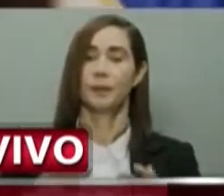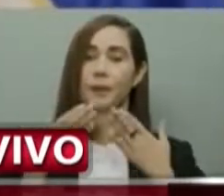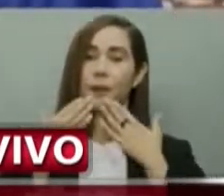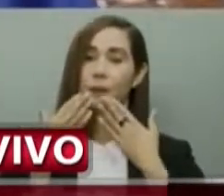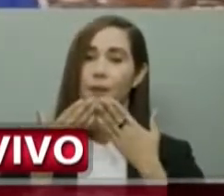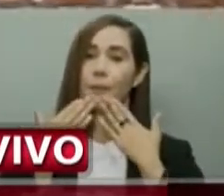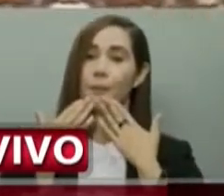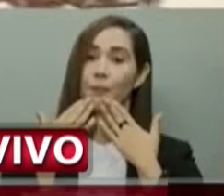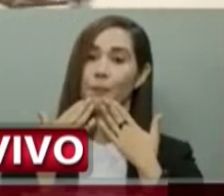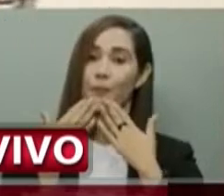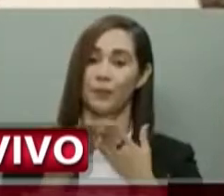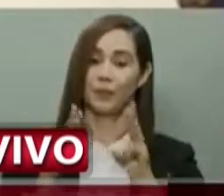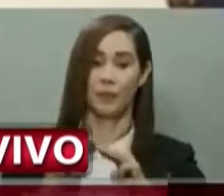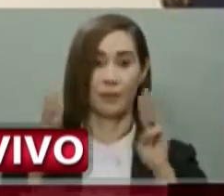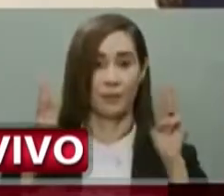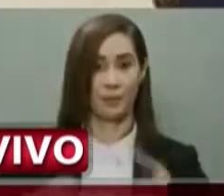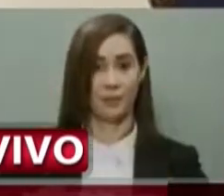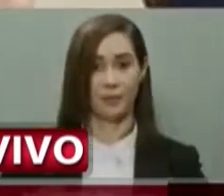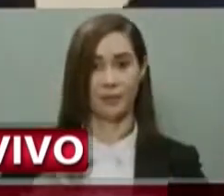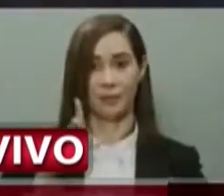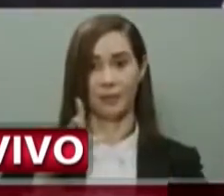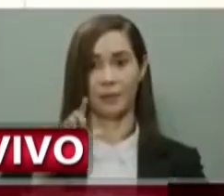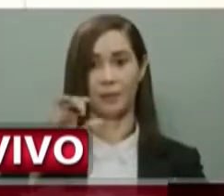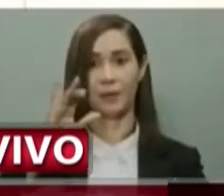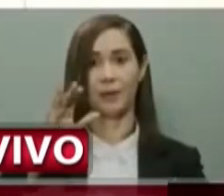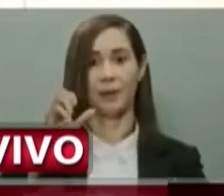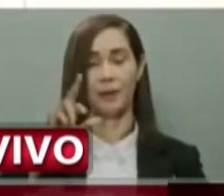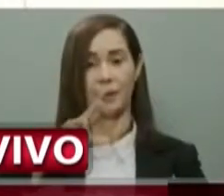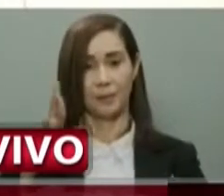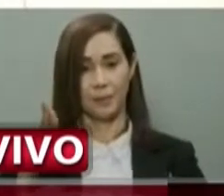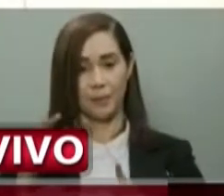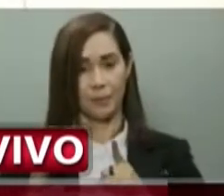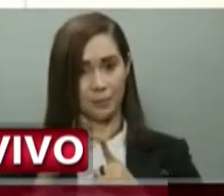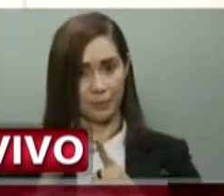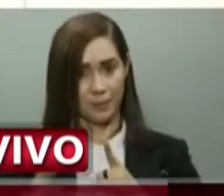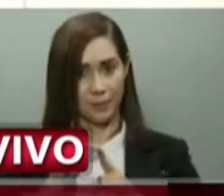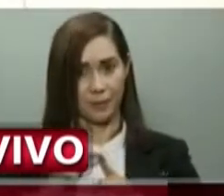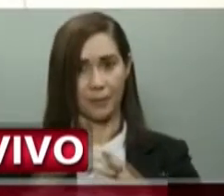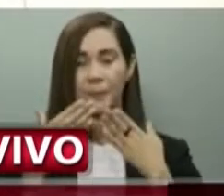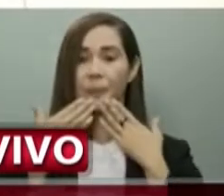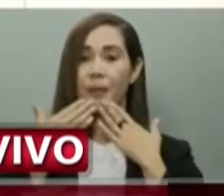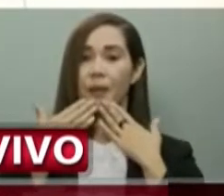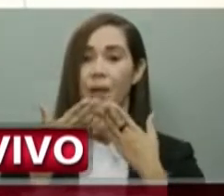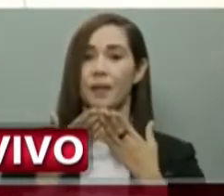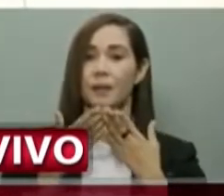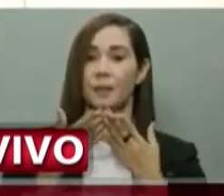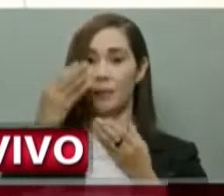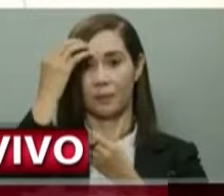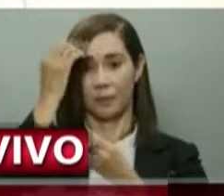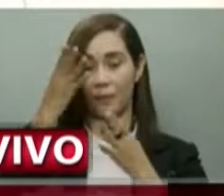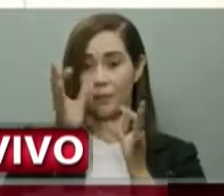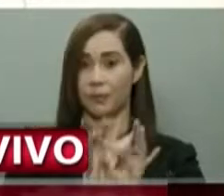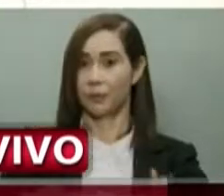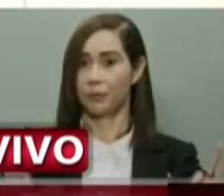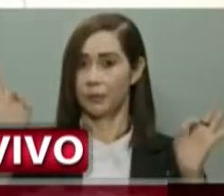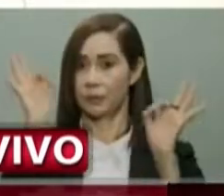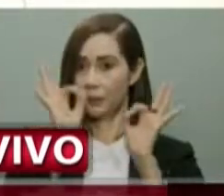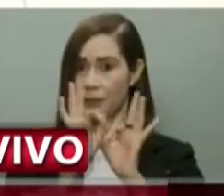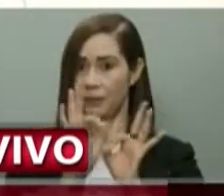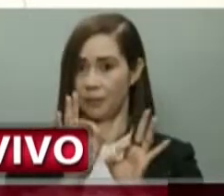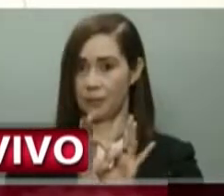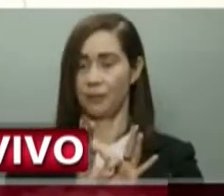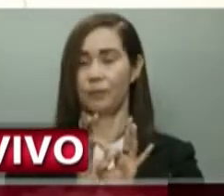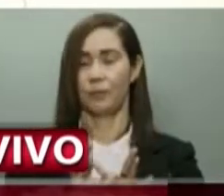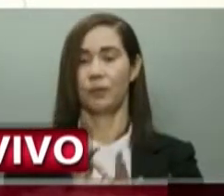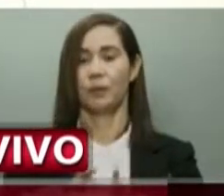Muchísimas gracias. Gracias al ministro Limber Cruz por sus palabras. Gracias por estos datos tan importantes para compartir con la prensa nacional, que